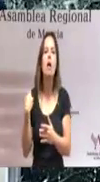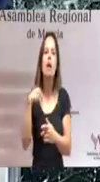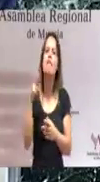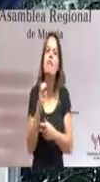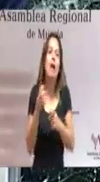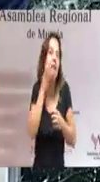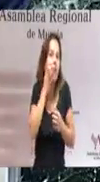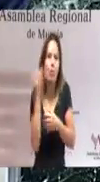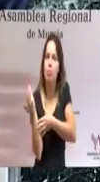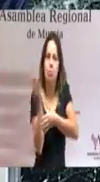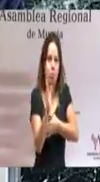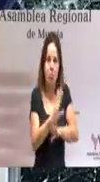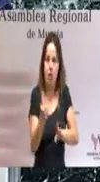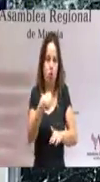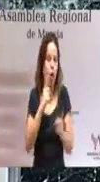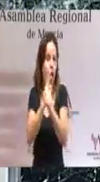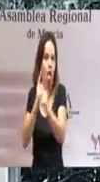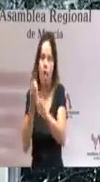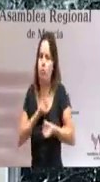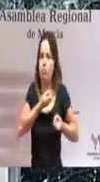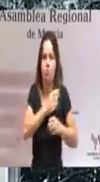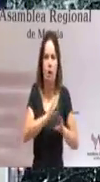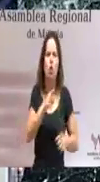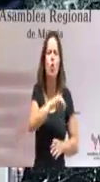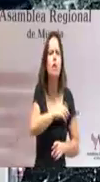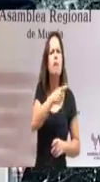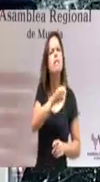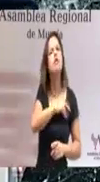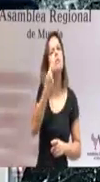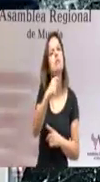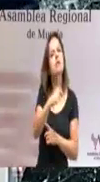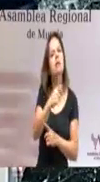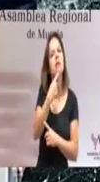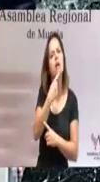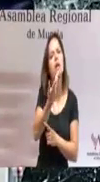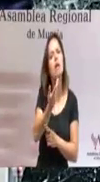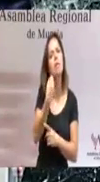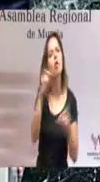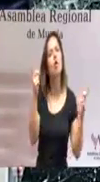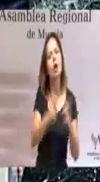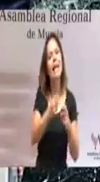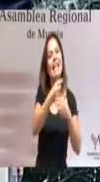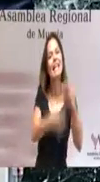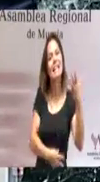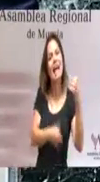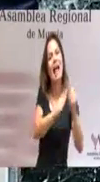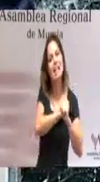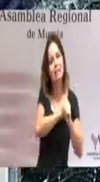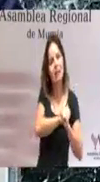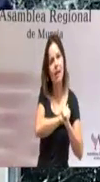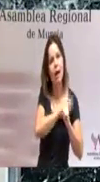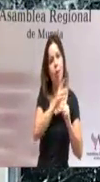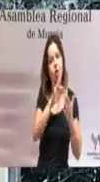la realidad que nos encontramos. Habla usted también, señor presidente, de que ha reducido las listas de espera